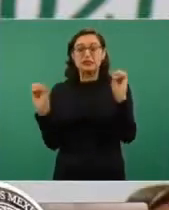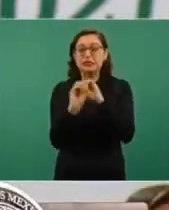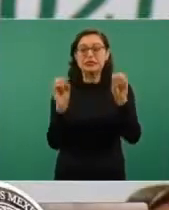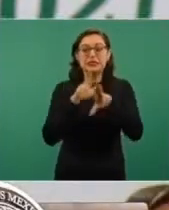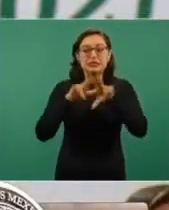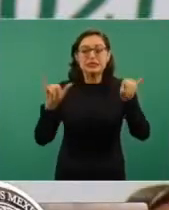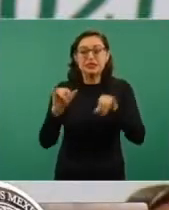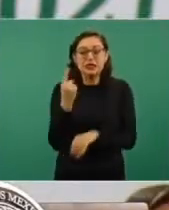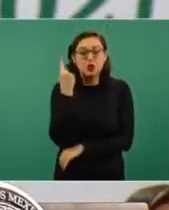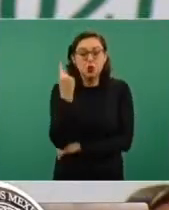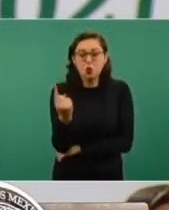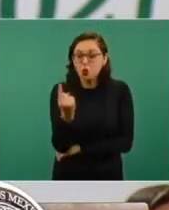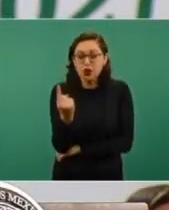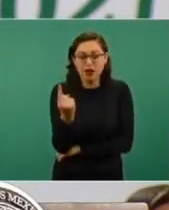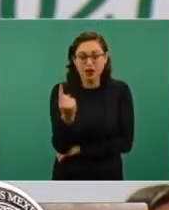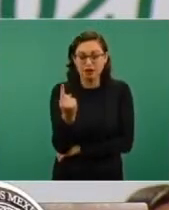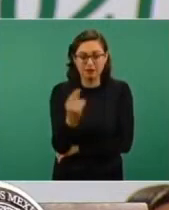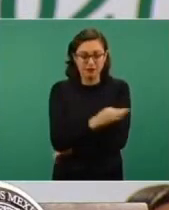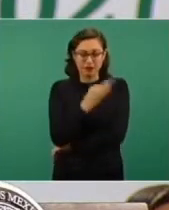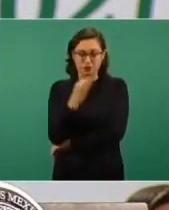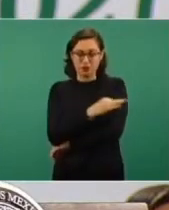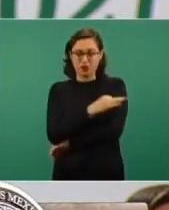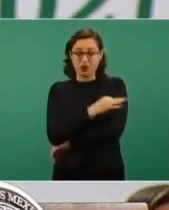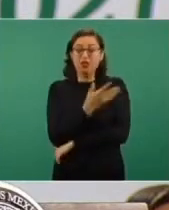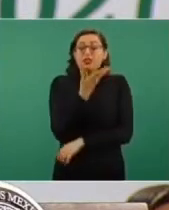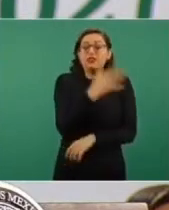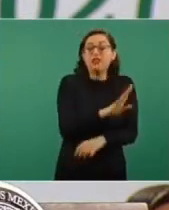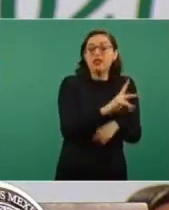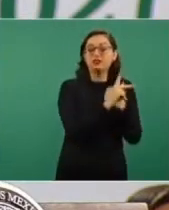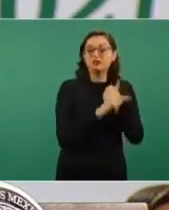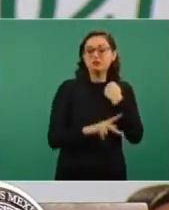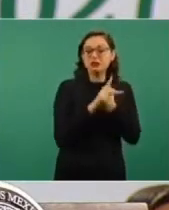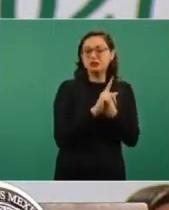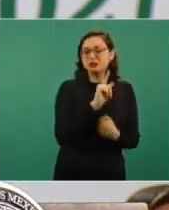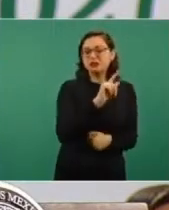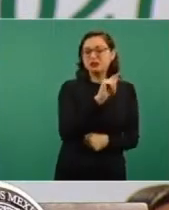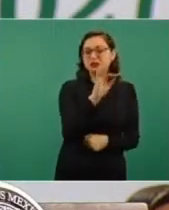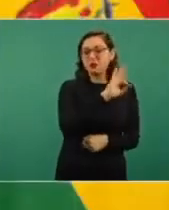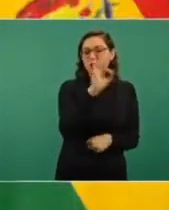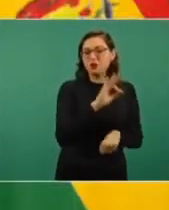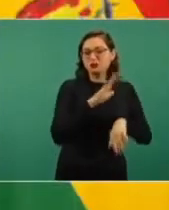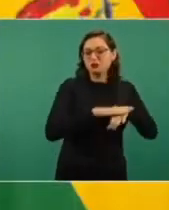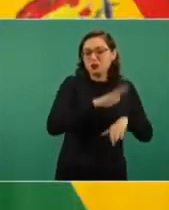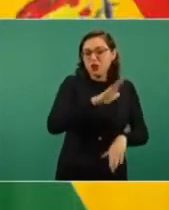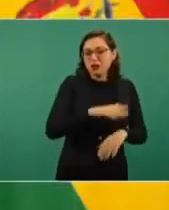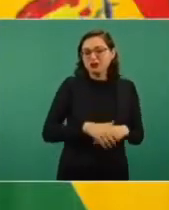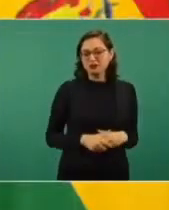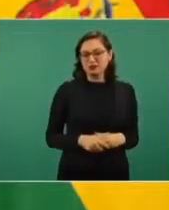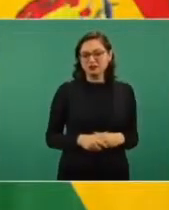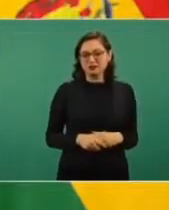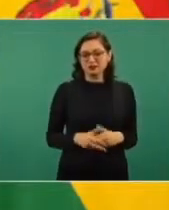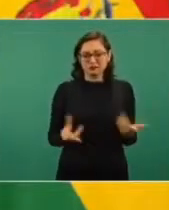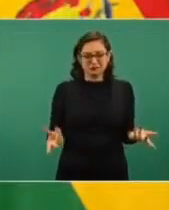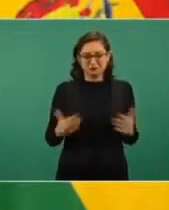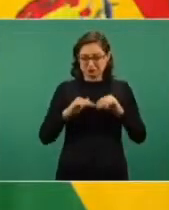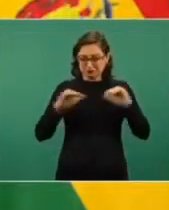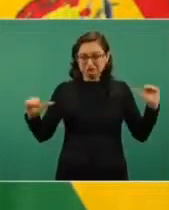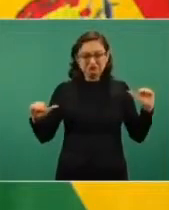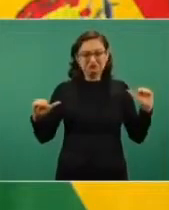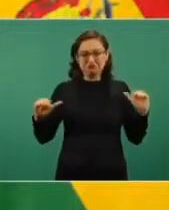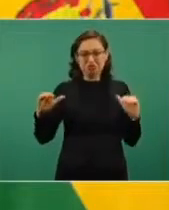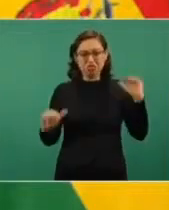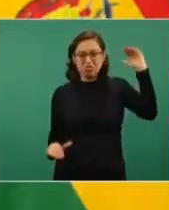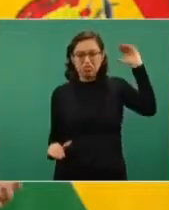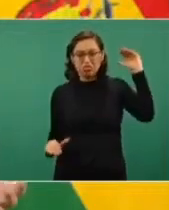que tienen más del 70% de las vacunas. Y que eso no es justo, y que si en esta